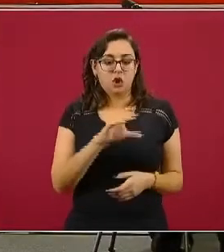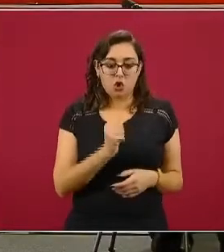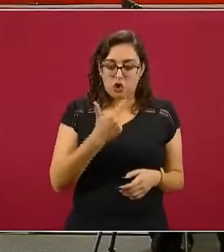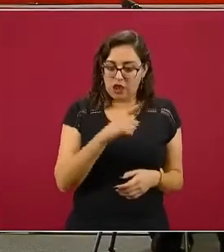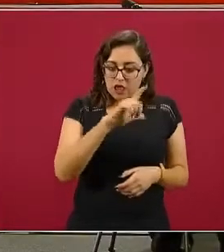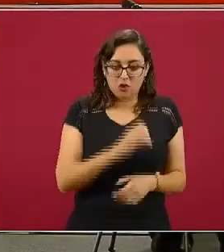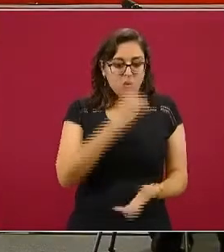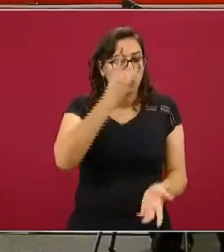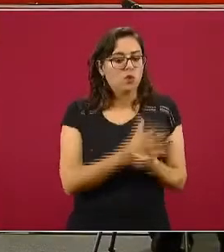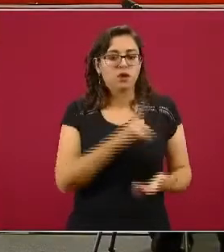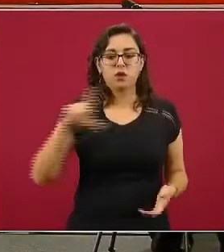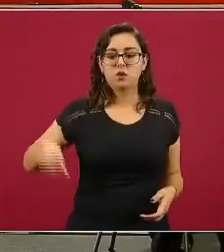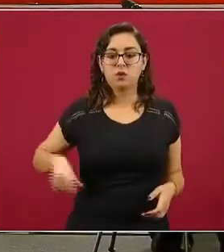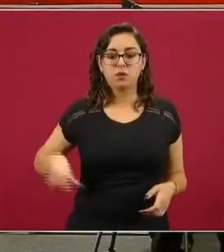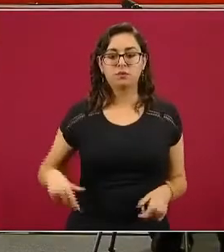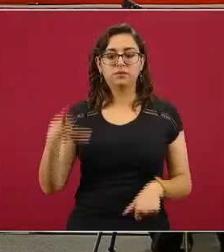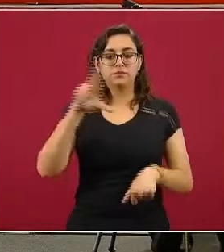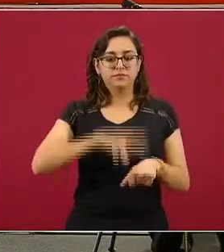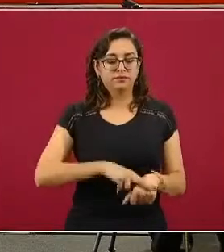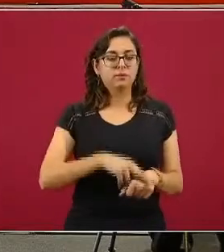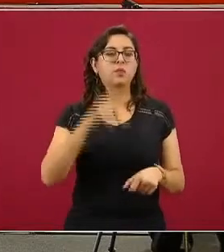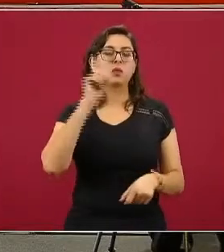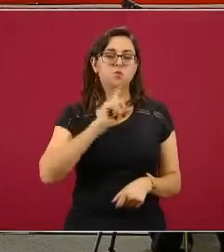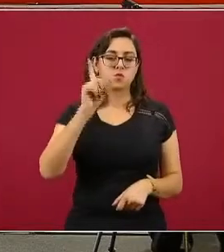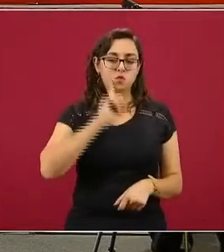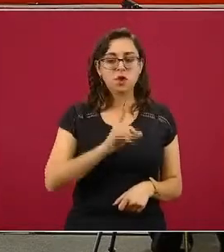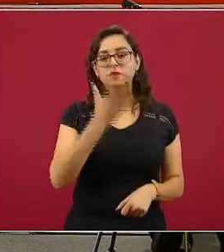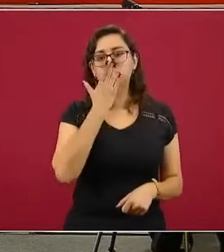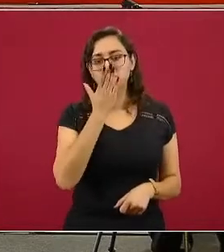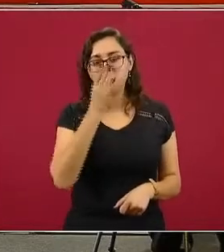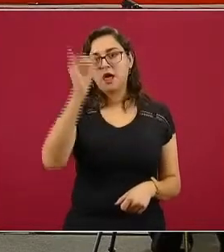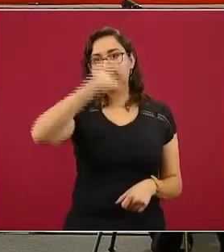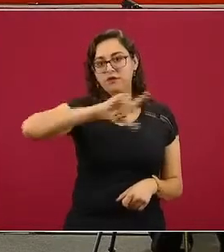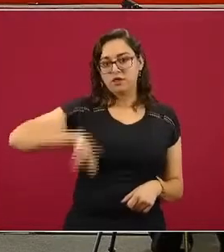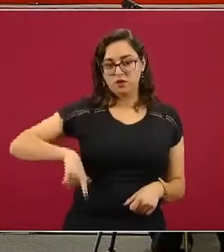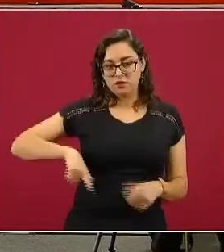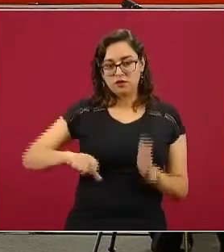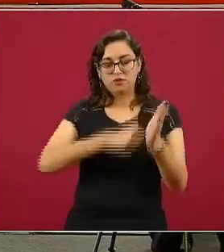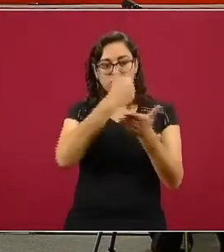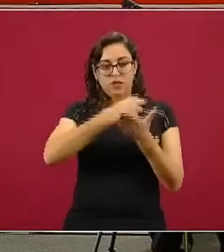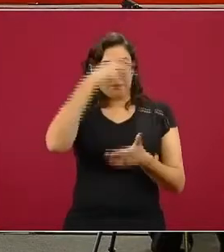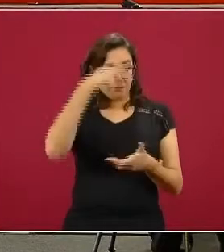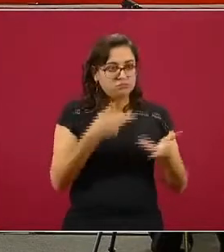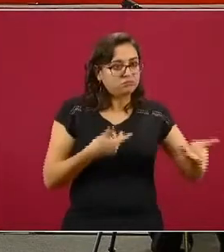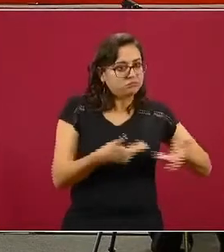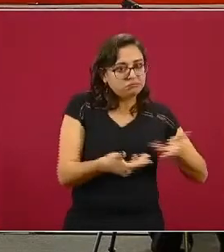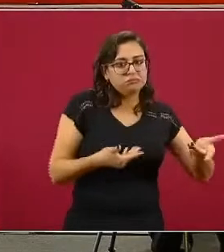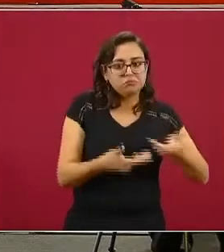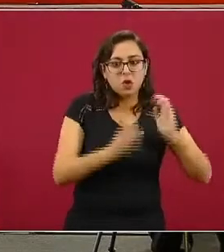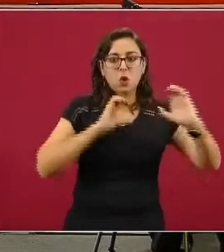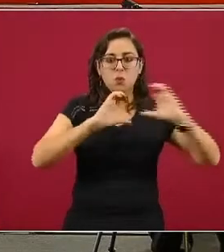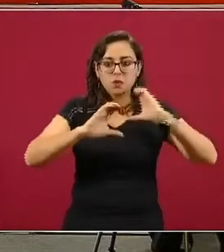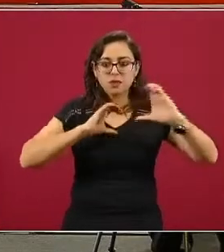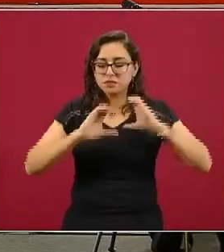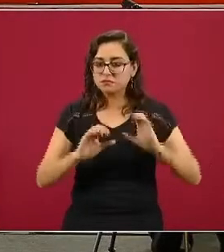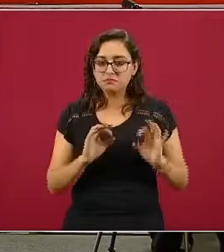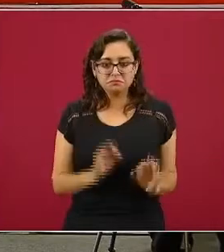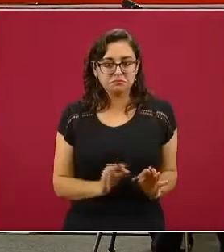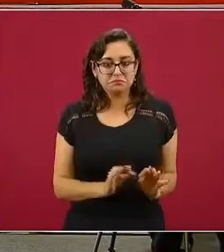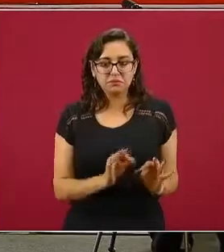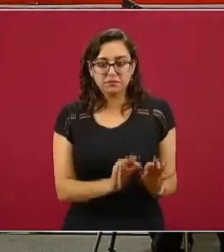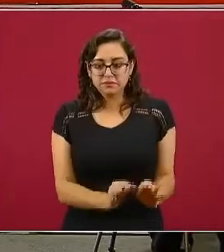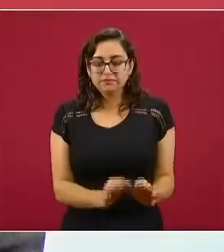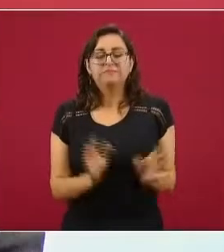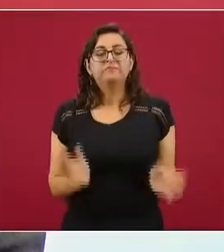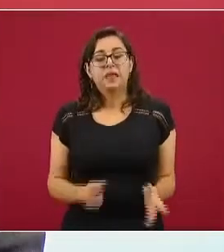propios gobernadores y la gobernadora de Sonora y la jefa de gobierno de la Ciudad de México. También hemos tenido conversaciones en lo